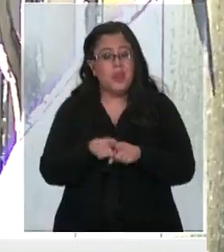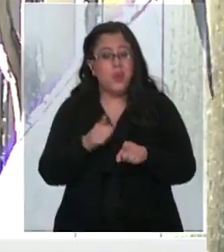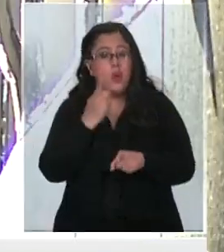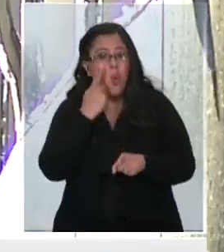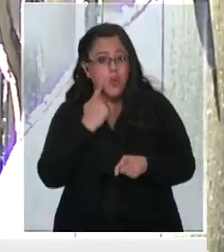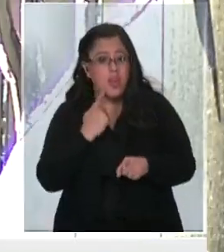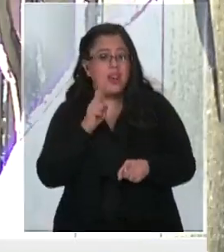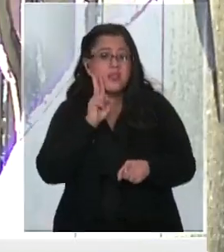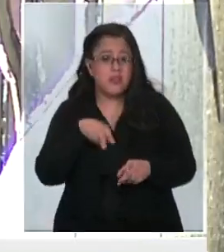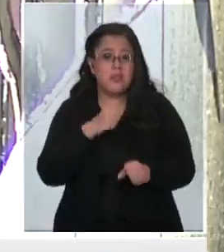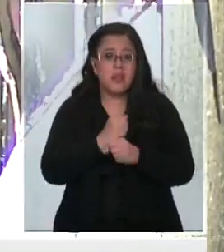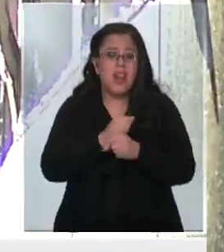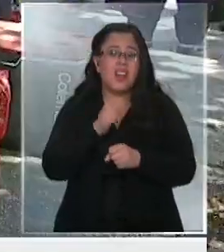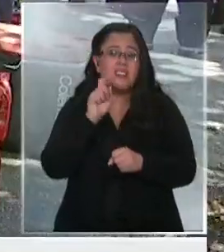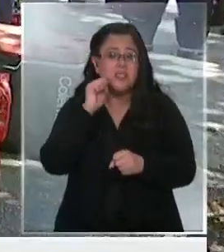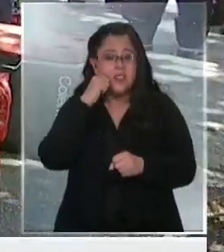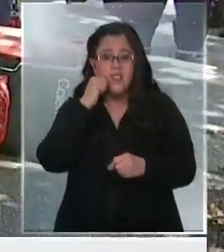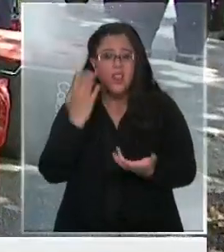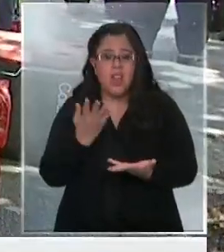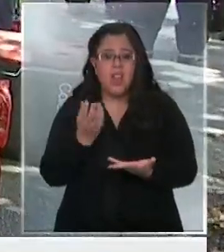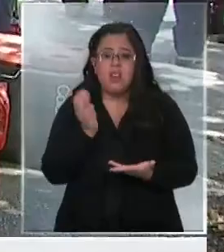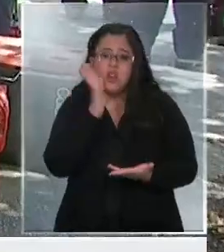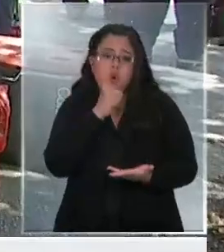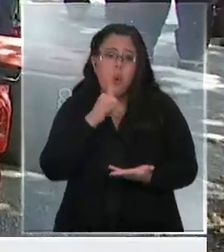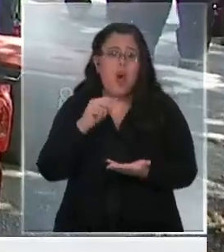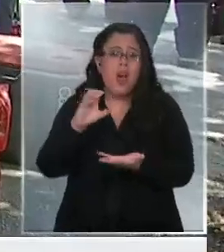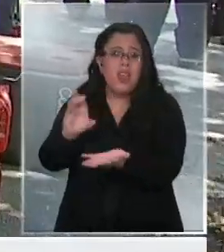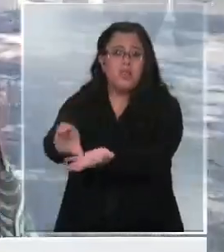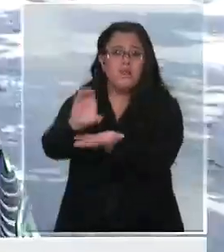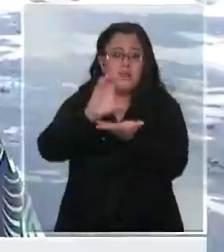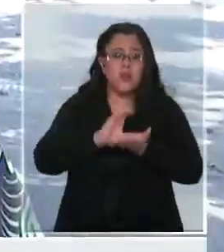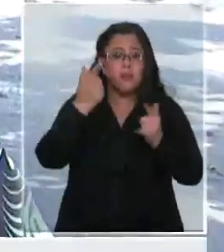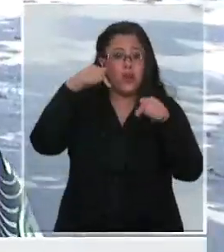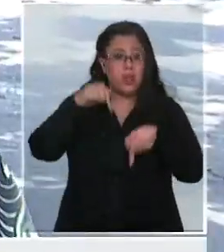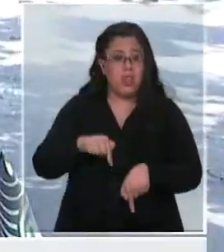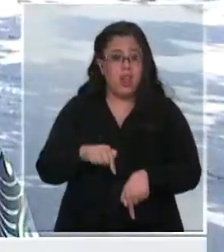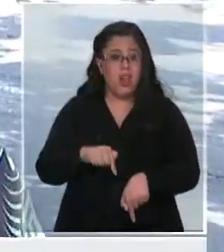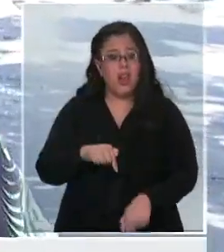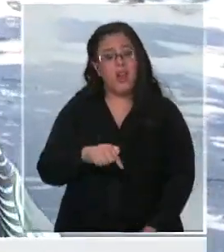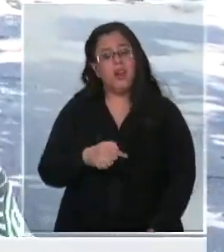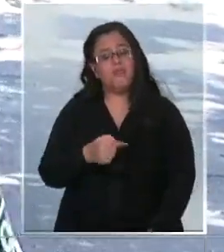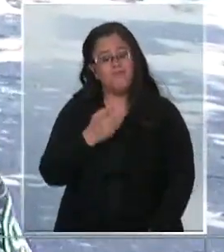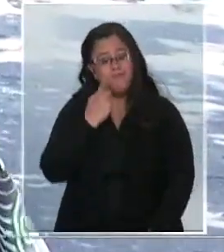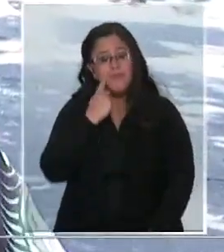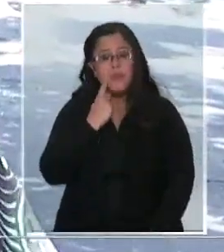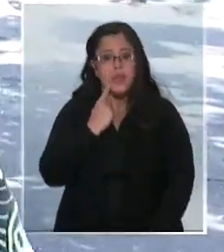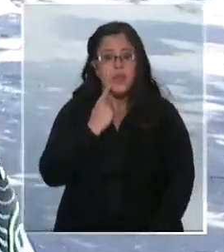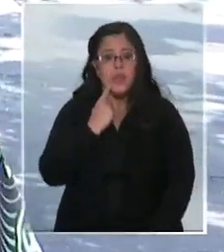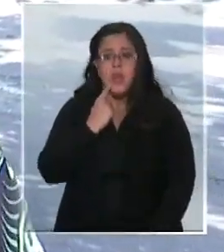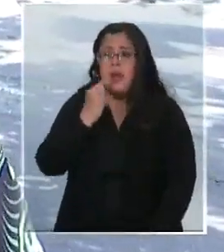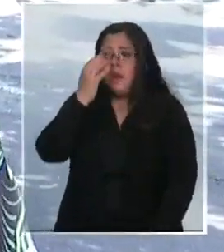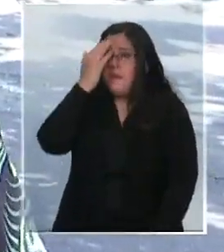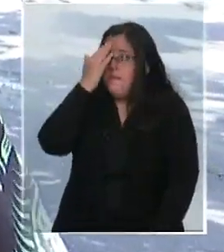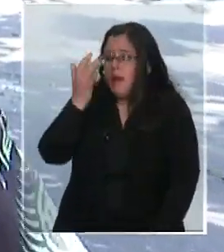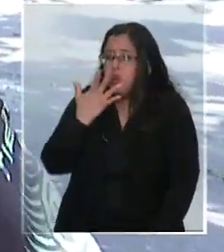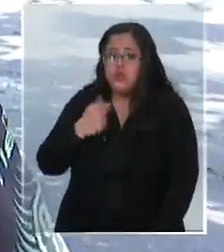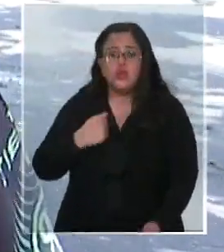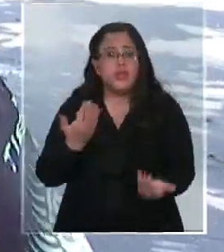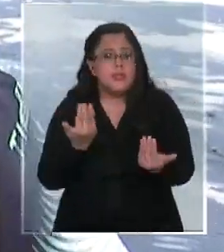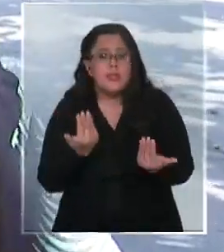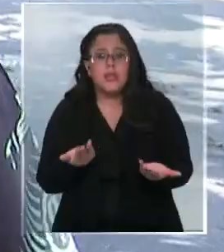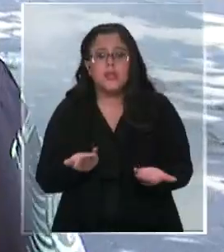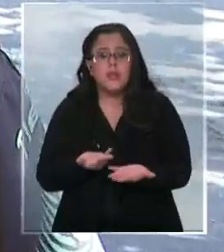día sin ganancias. Este jueves, eso sí, fue un día triste. Estamos mal, porque si quiero yo conseguir algo, tengo que